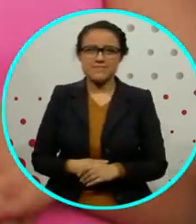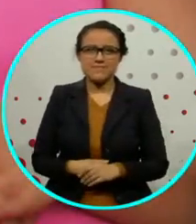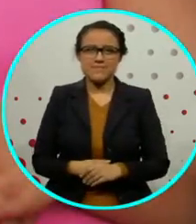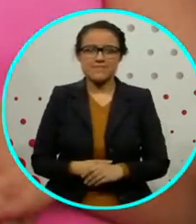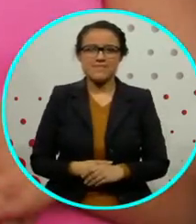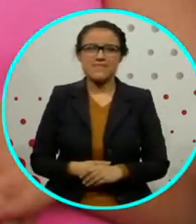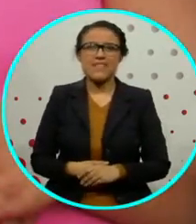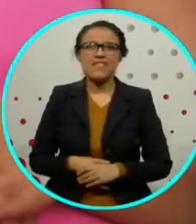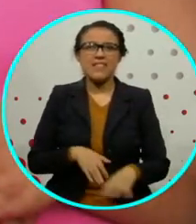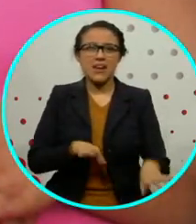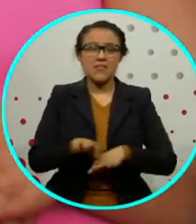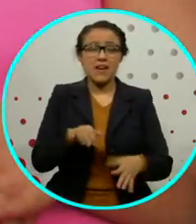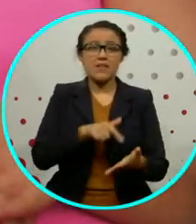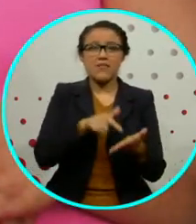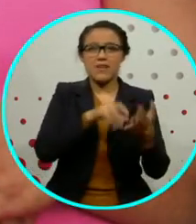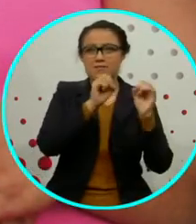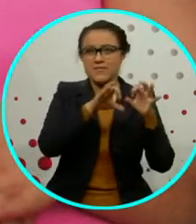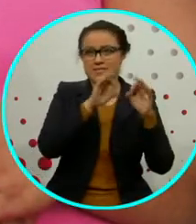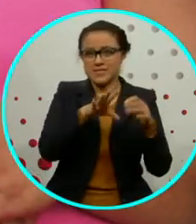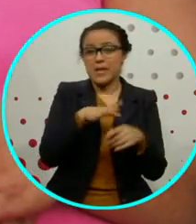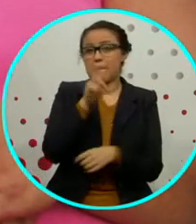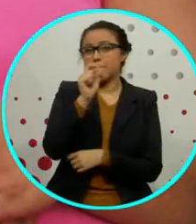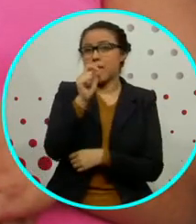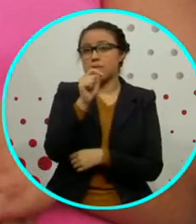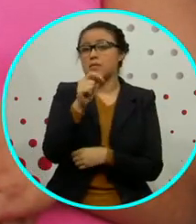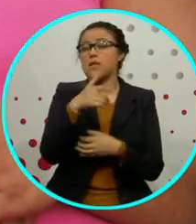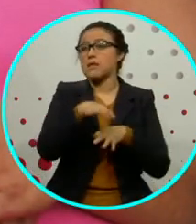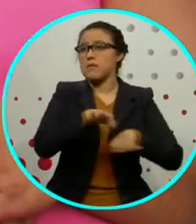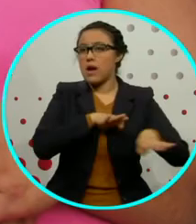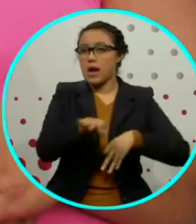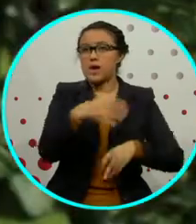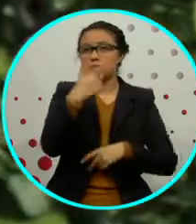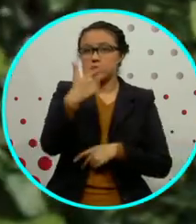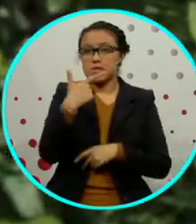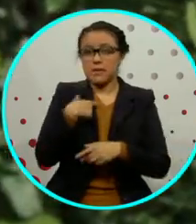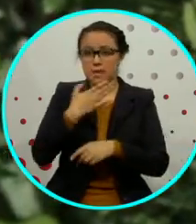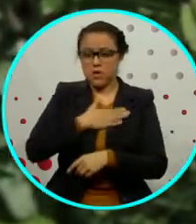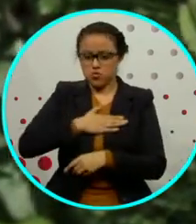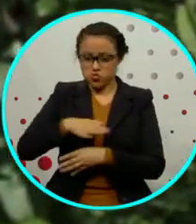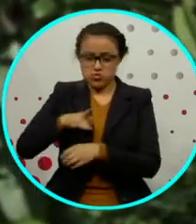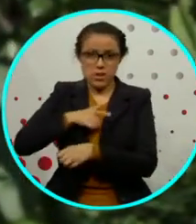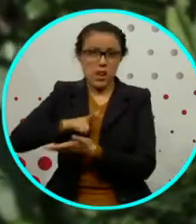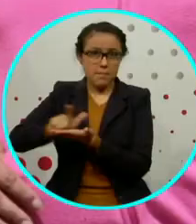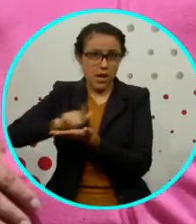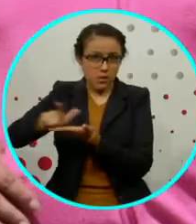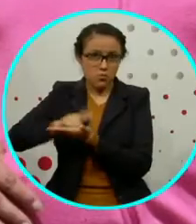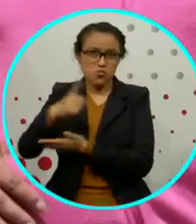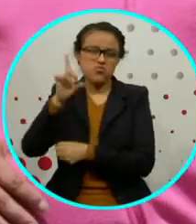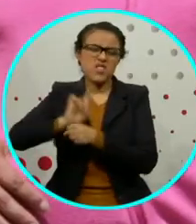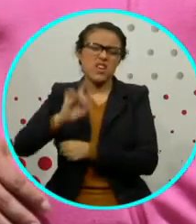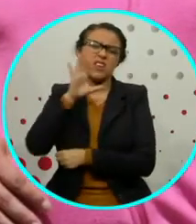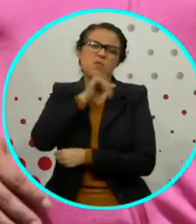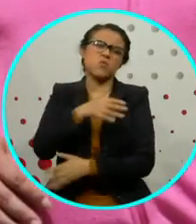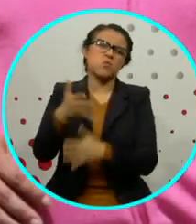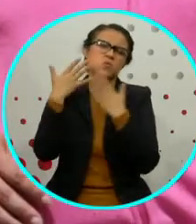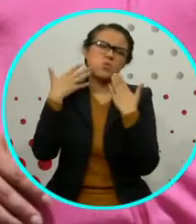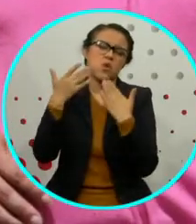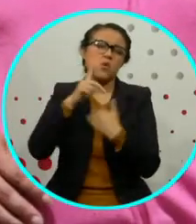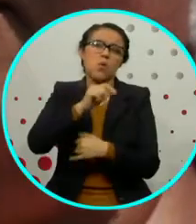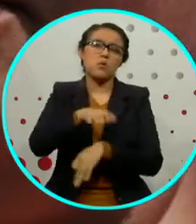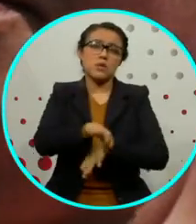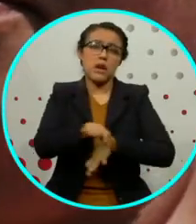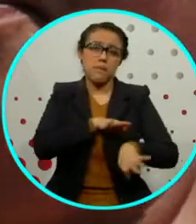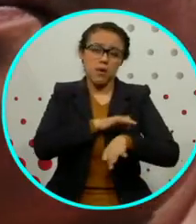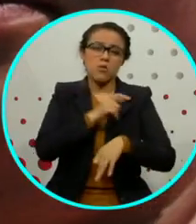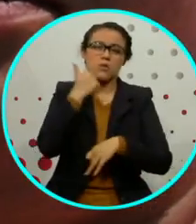Trabajaba yo en unas oficinas, tenía yo que limpiar 20 oficinas y 7 baños. Cuenta que un día caluroso, regresando del trabajo,